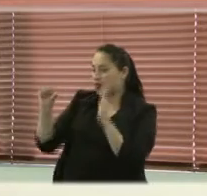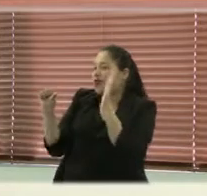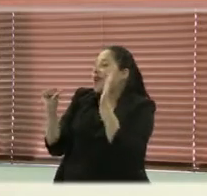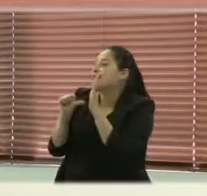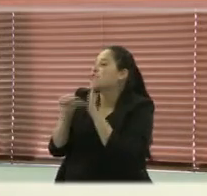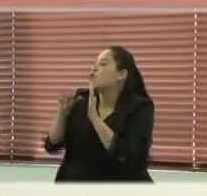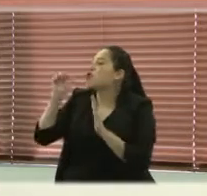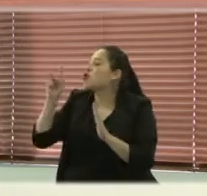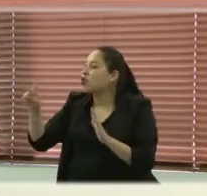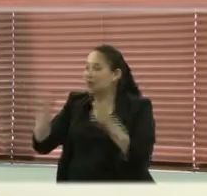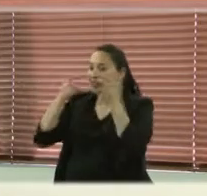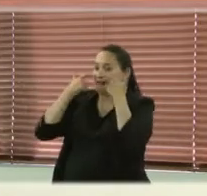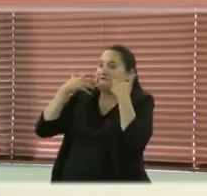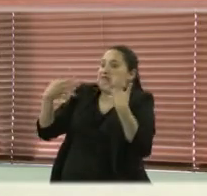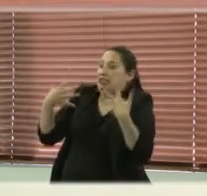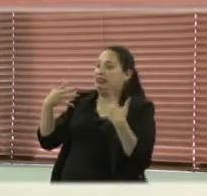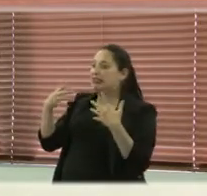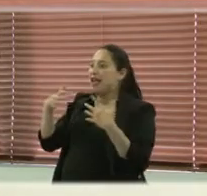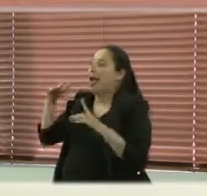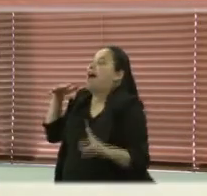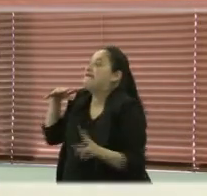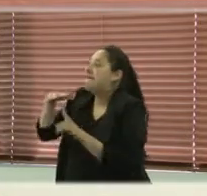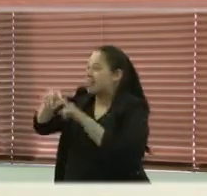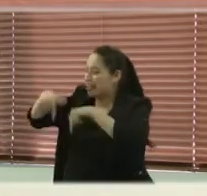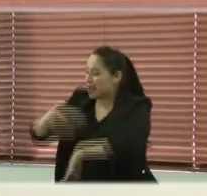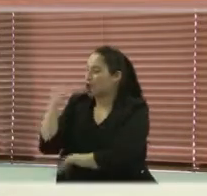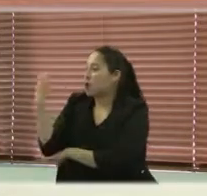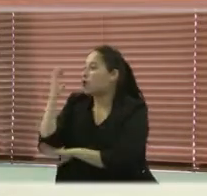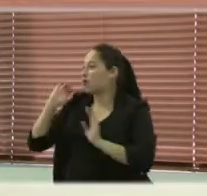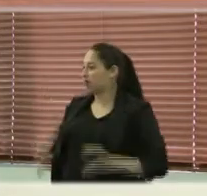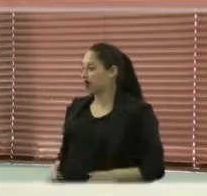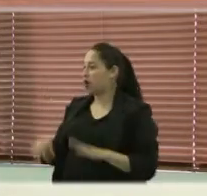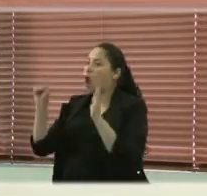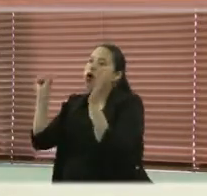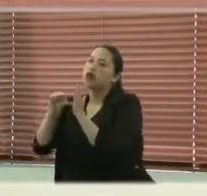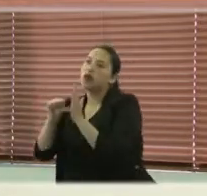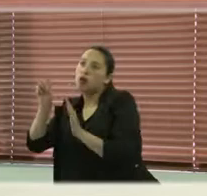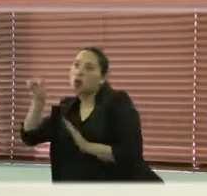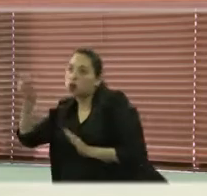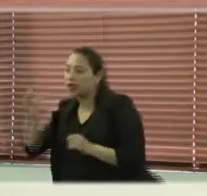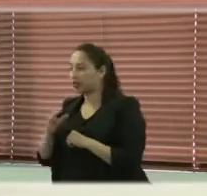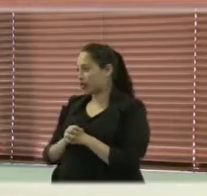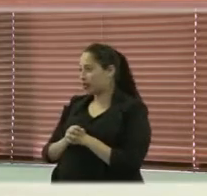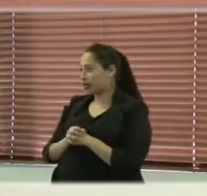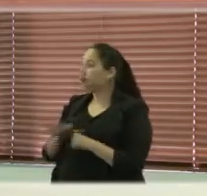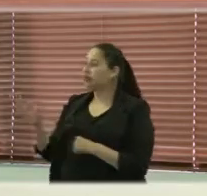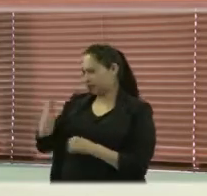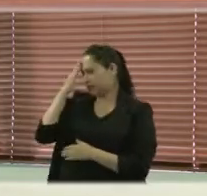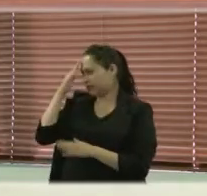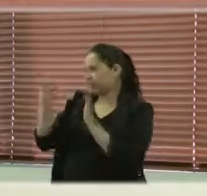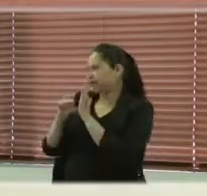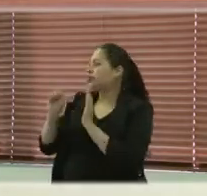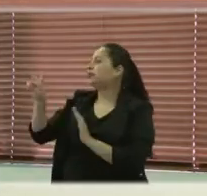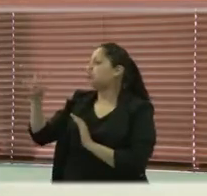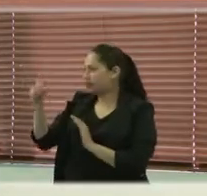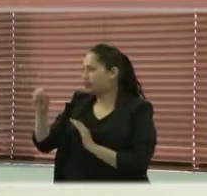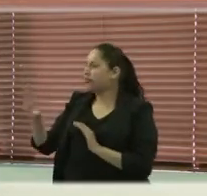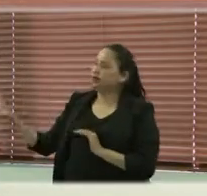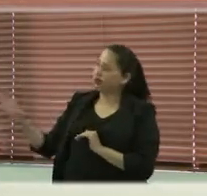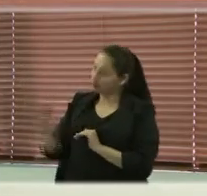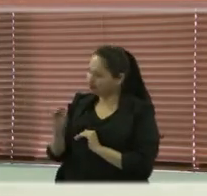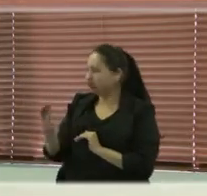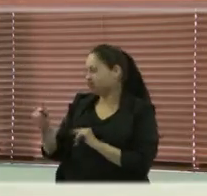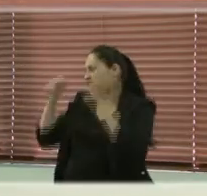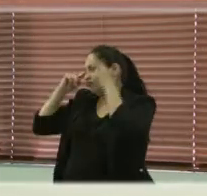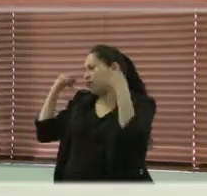Por supuesto que todos los artículos son importantes pero si digamos en el artículo veinte también es a todos nos preocupa pero no tienen mucha información sobre el artículo